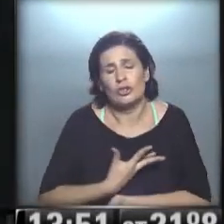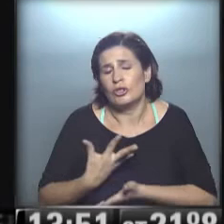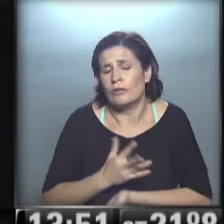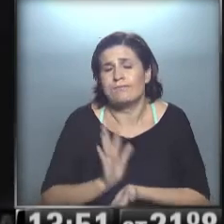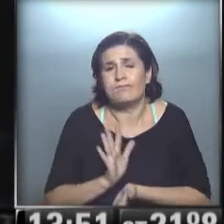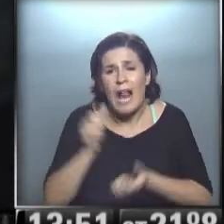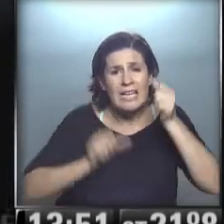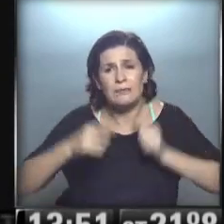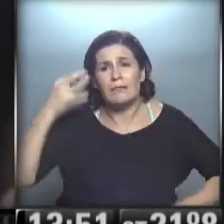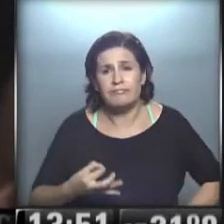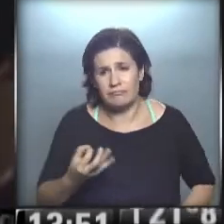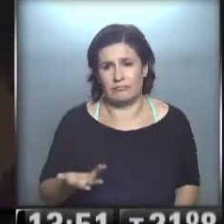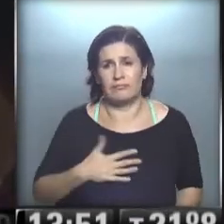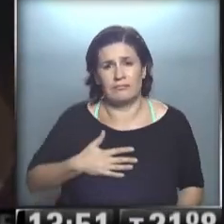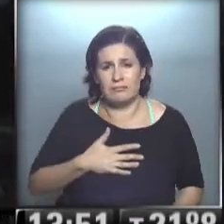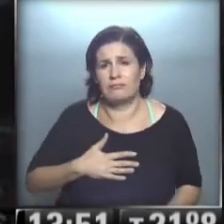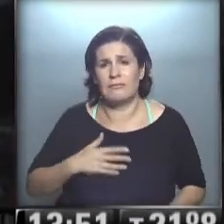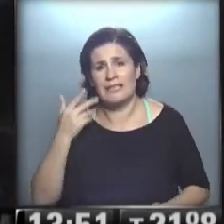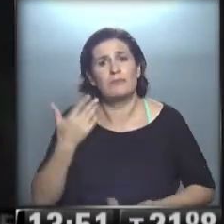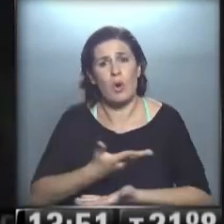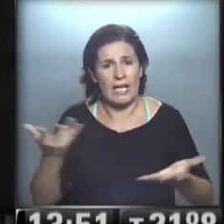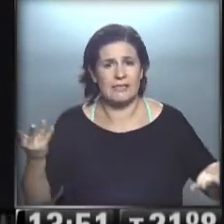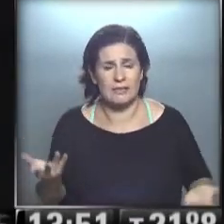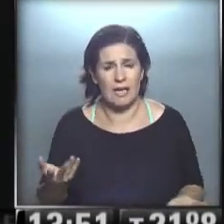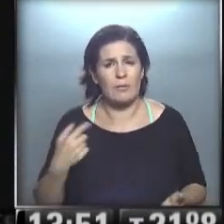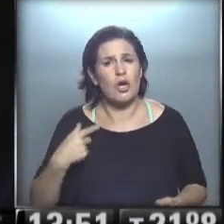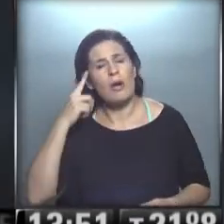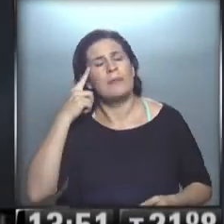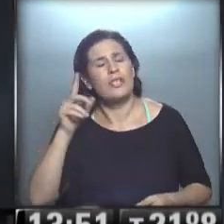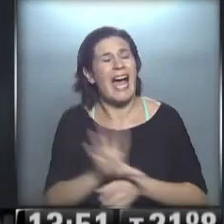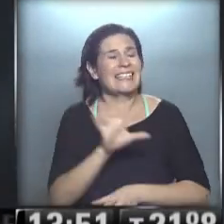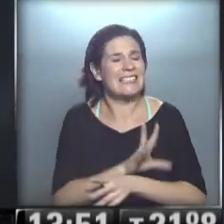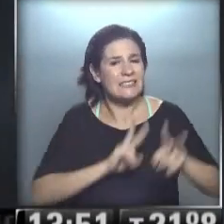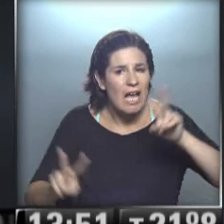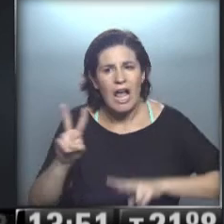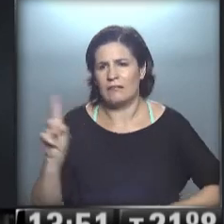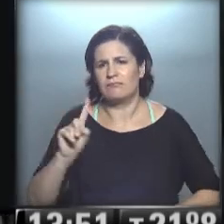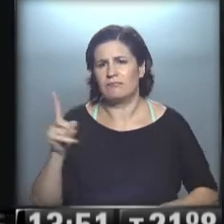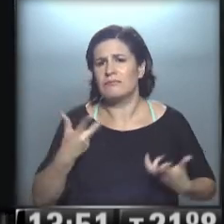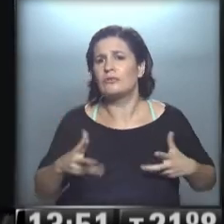cuerpo. Y eso ayuda al género, pero no busqué ser una actriz del género, digamos.